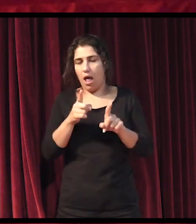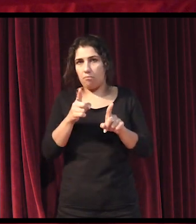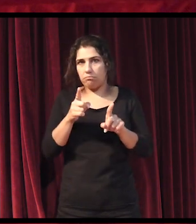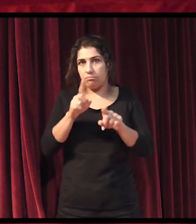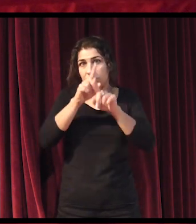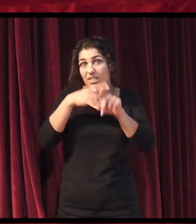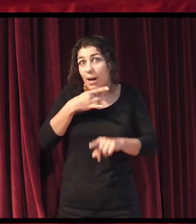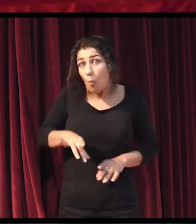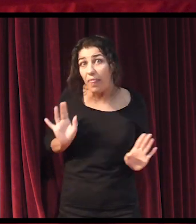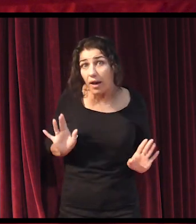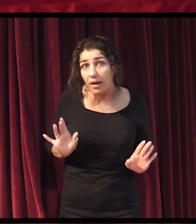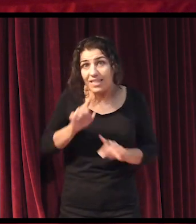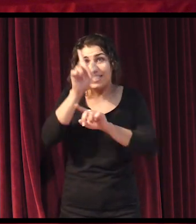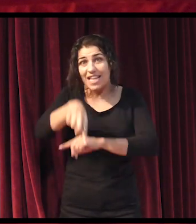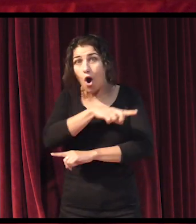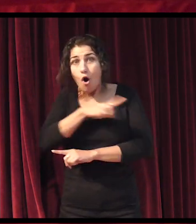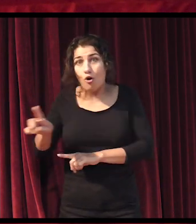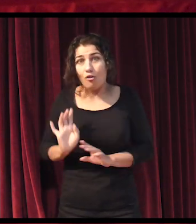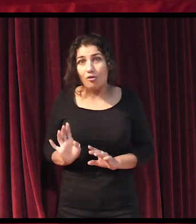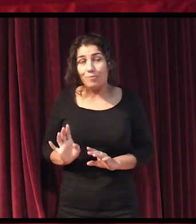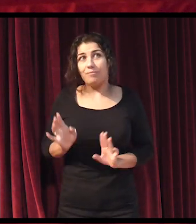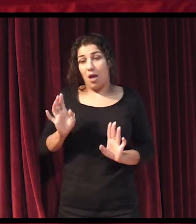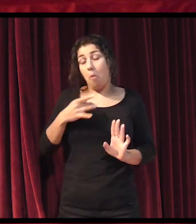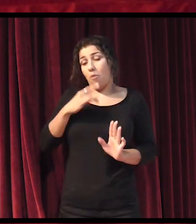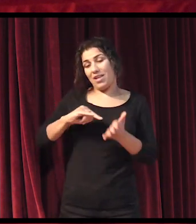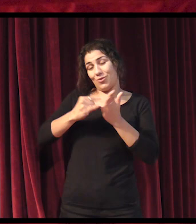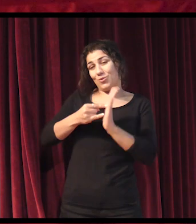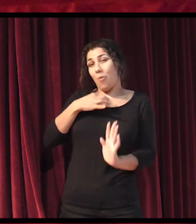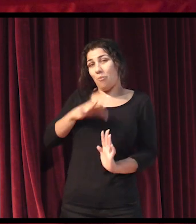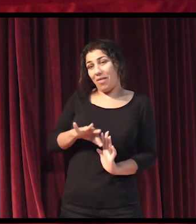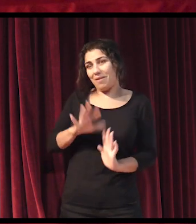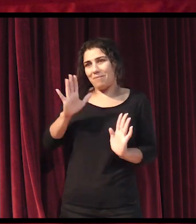Pienso. Pues podría ser una solución, lo que no sé es cómo se puede hacer eso, la verdad.